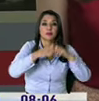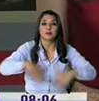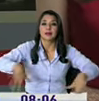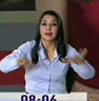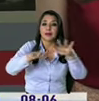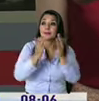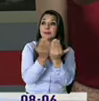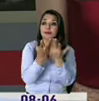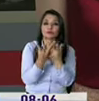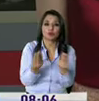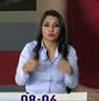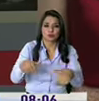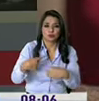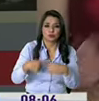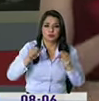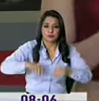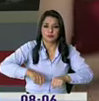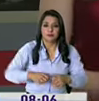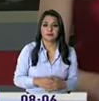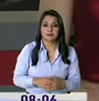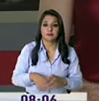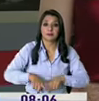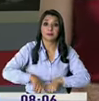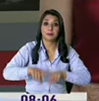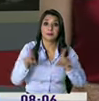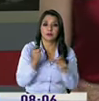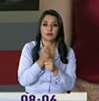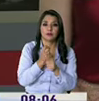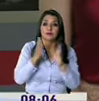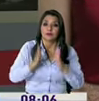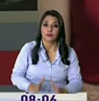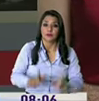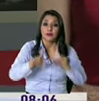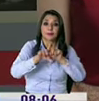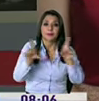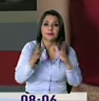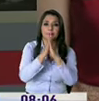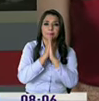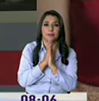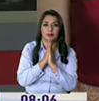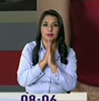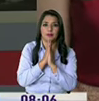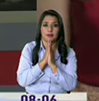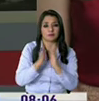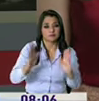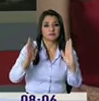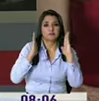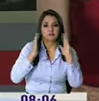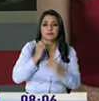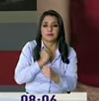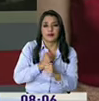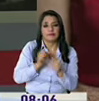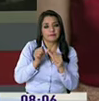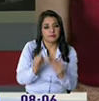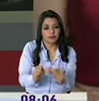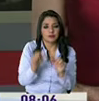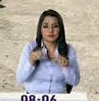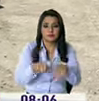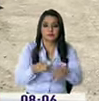problemas de recolección de basura en la ciudad. Sin embargo, los trabajadores de la empresa exigen que se les garantice estabilidad